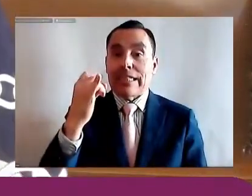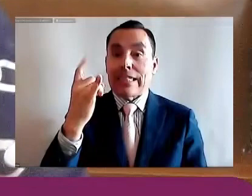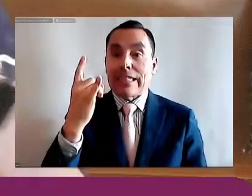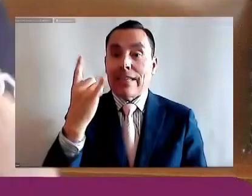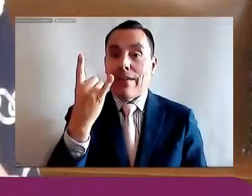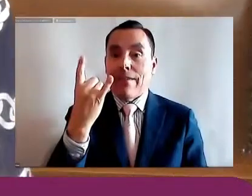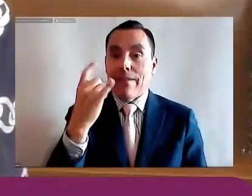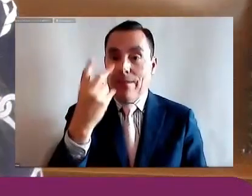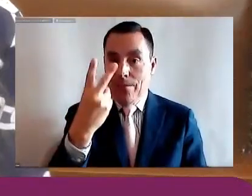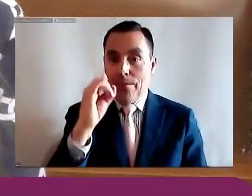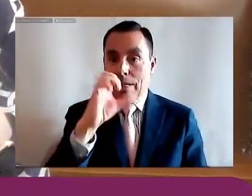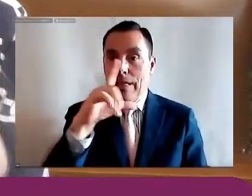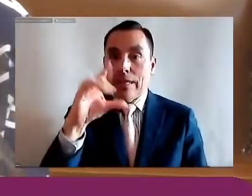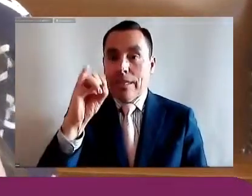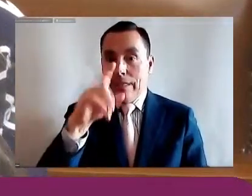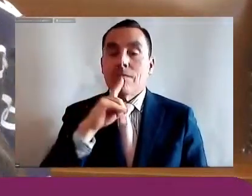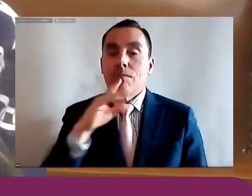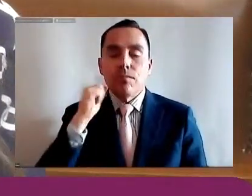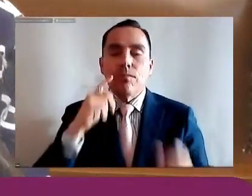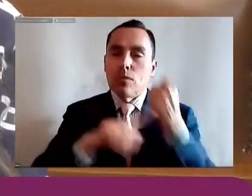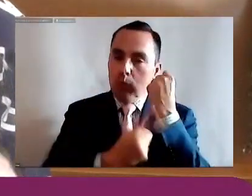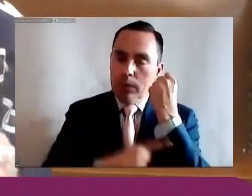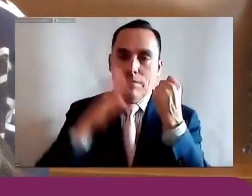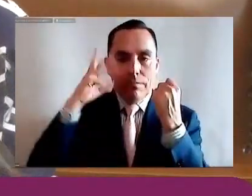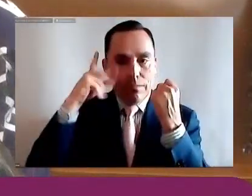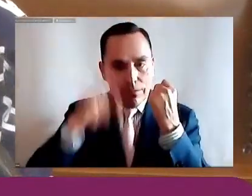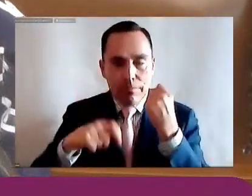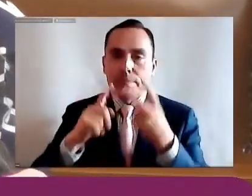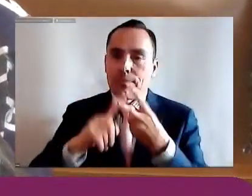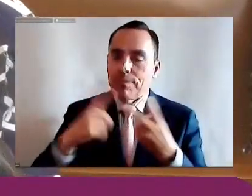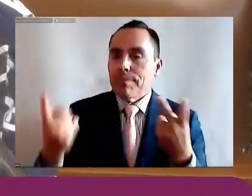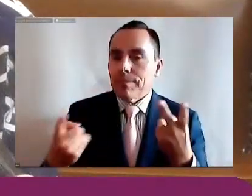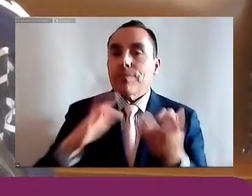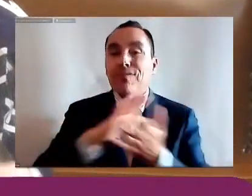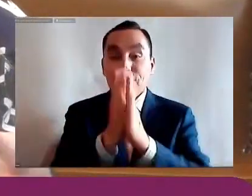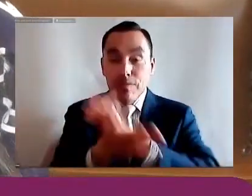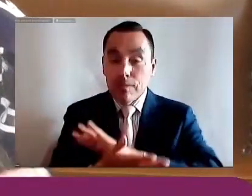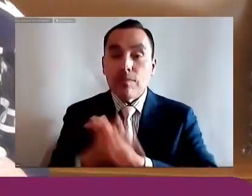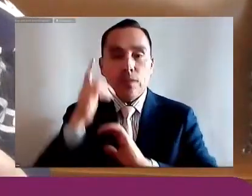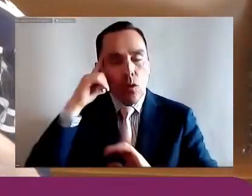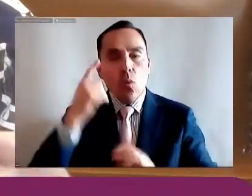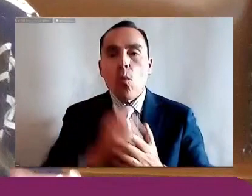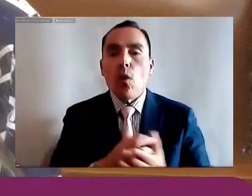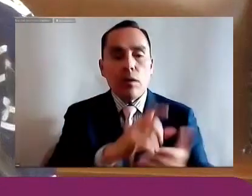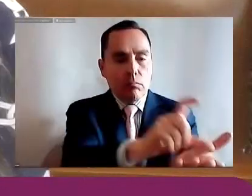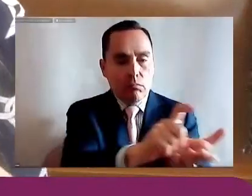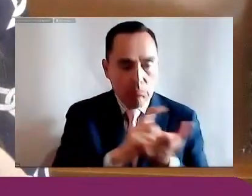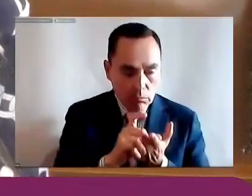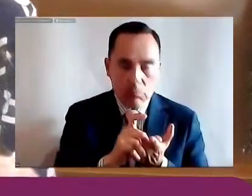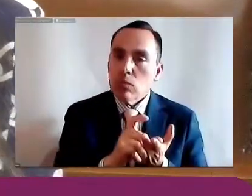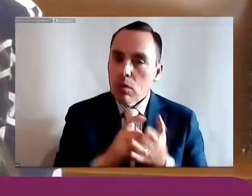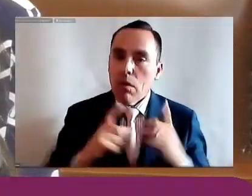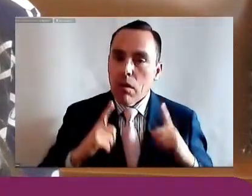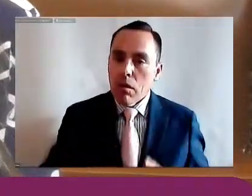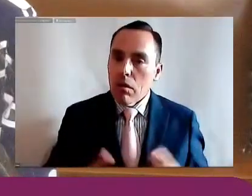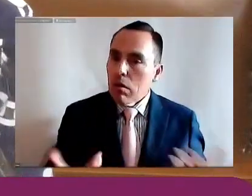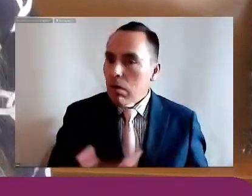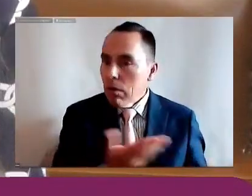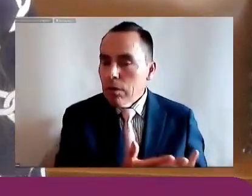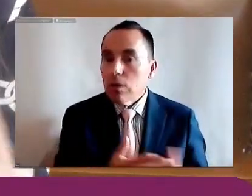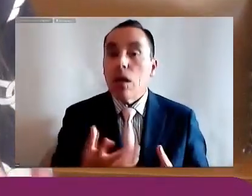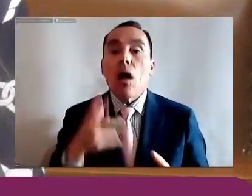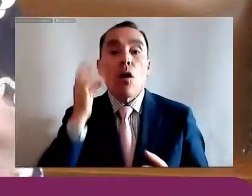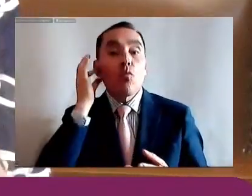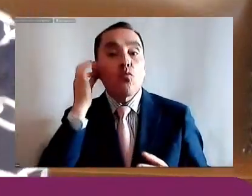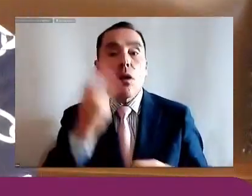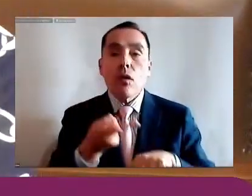los jueces, los abogados, la forma en que los civilistas entendemos el lucro cesante perjudica a las mujeres por partida doble, ¿verdad? Porque el